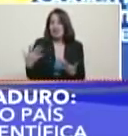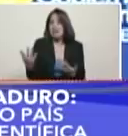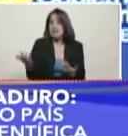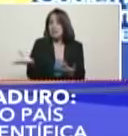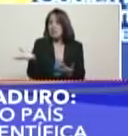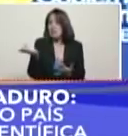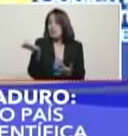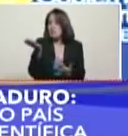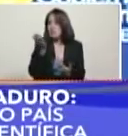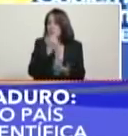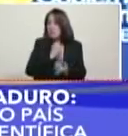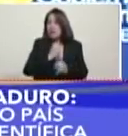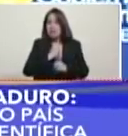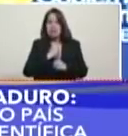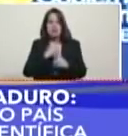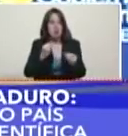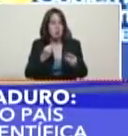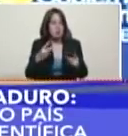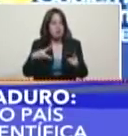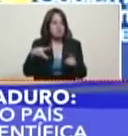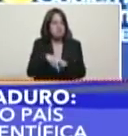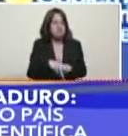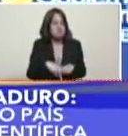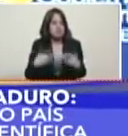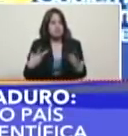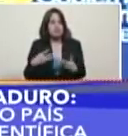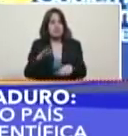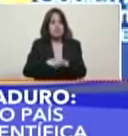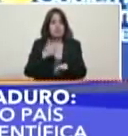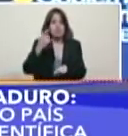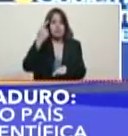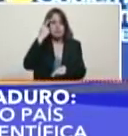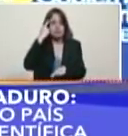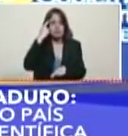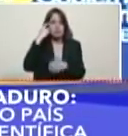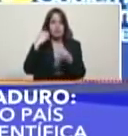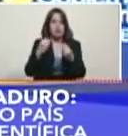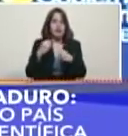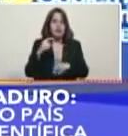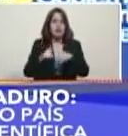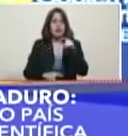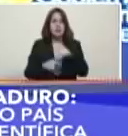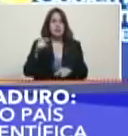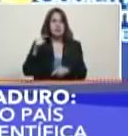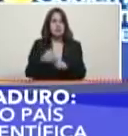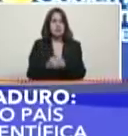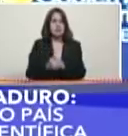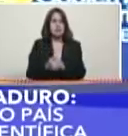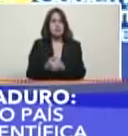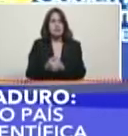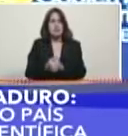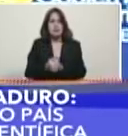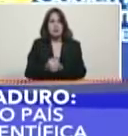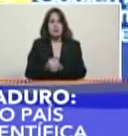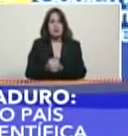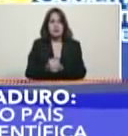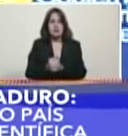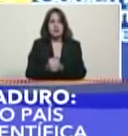impotente ante Venezuela porque saben que Venezuela lo tiene todo para en paz, con serenidad, con